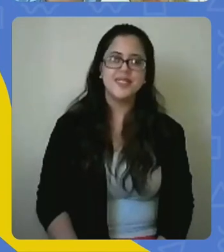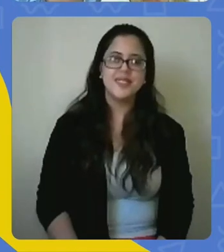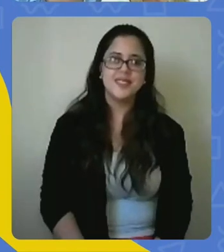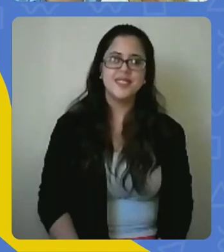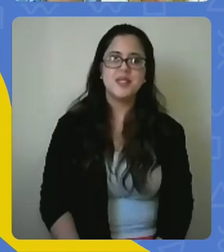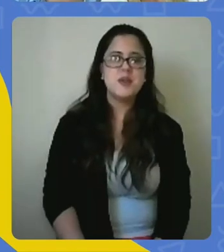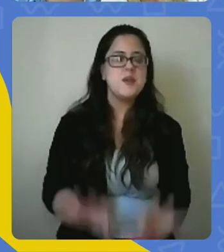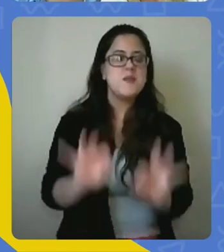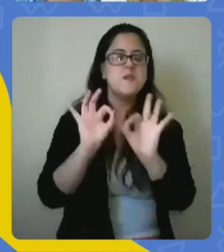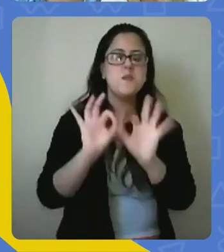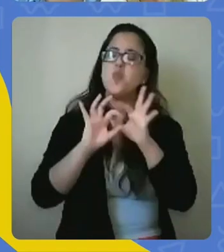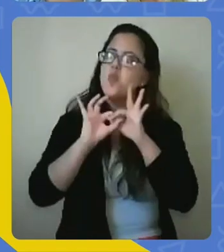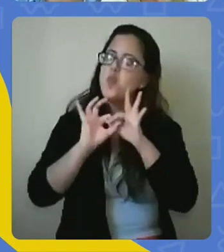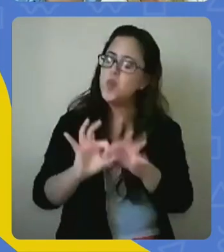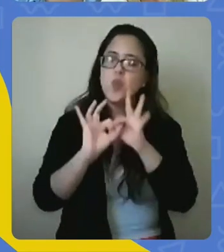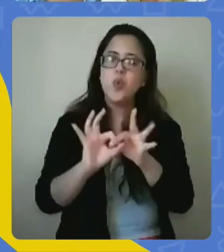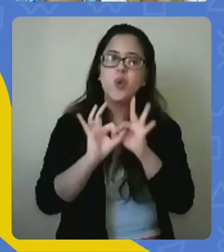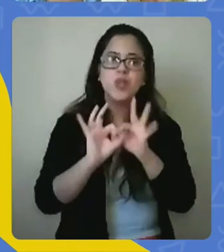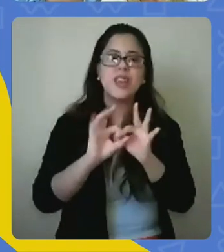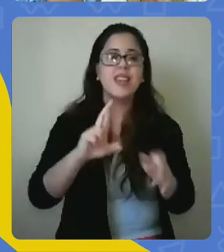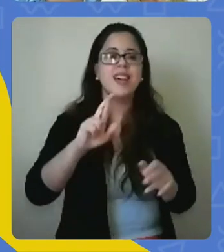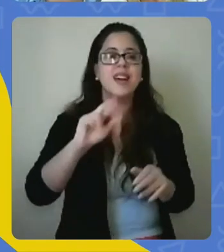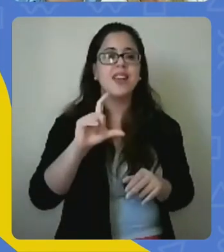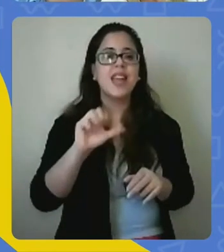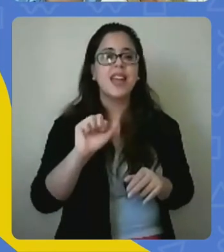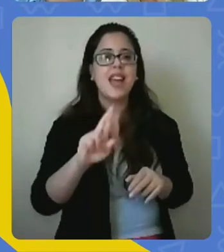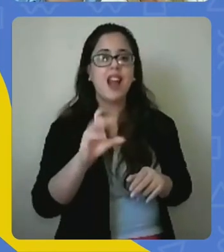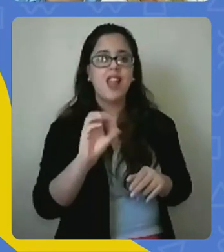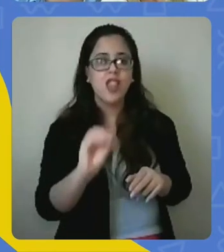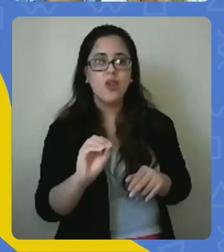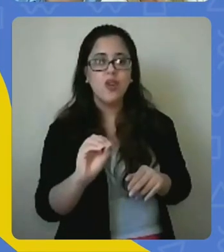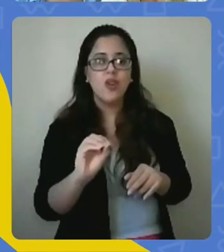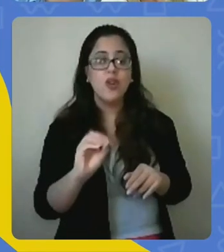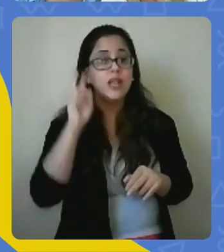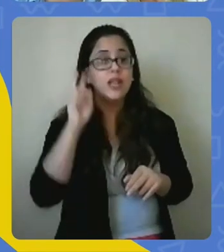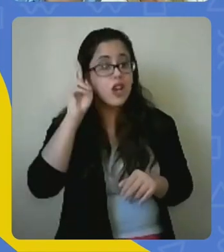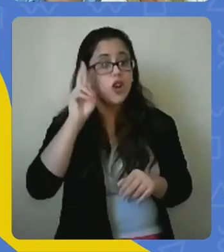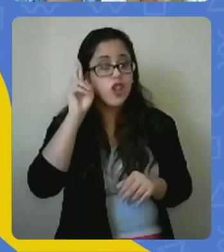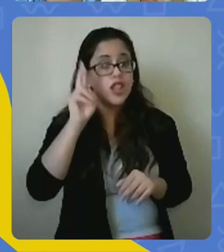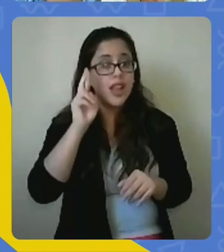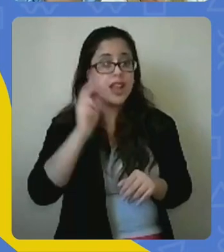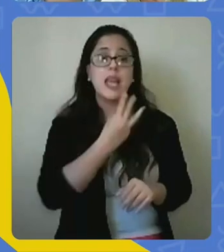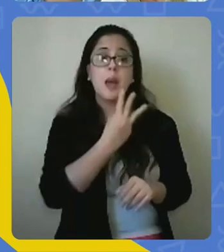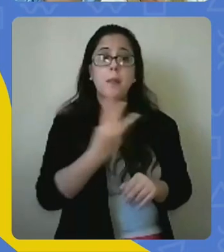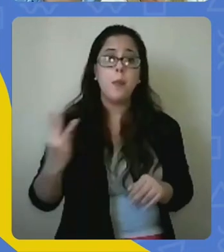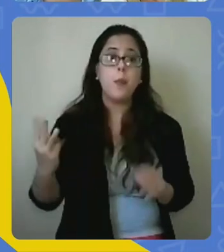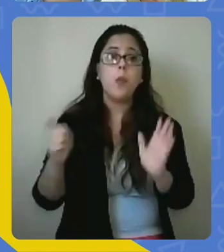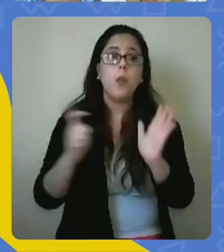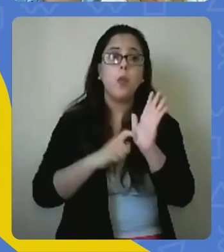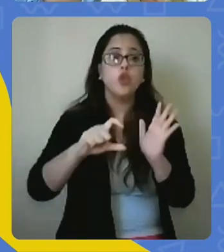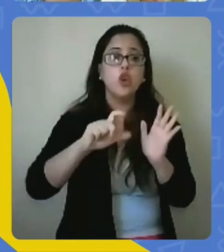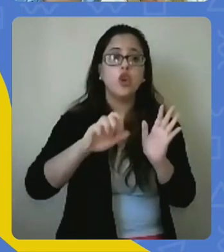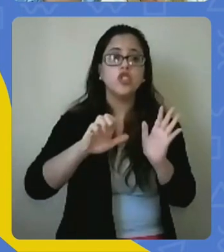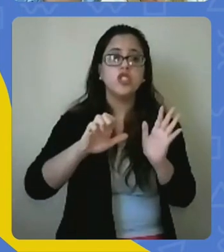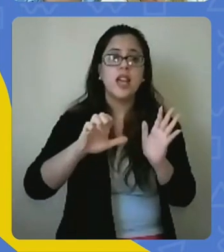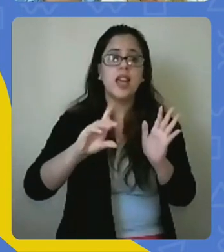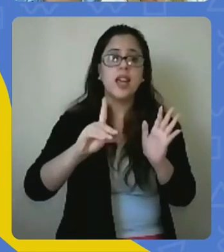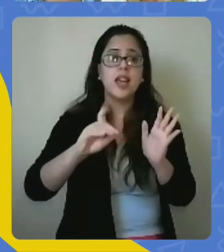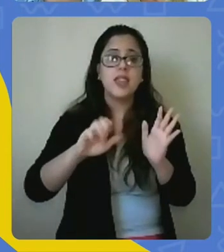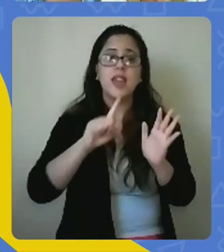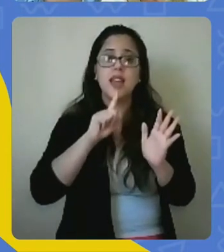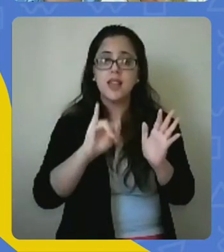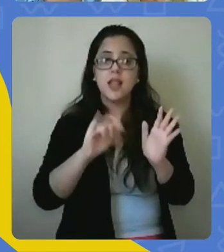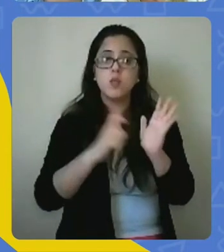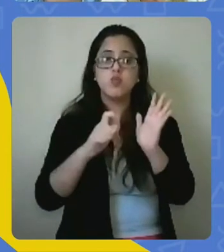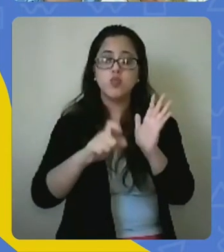Súper, muchas, muchas gracias, Ricardo. Recordarles que en nuestra página www.cdti.cl, en el